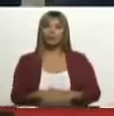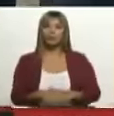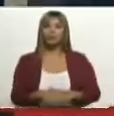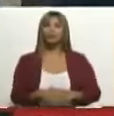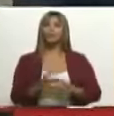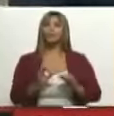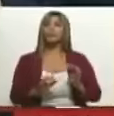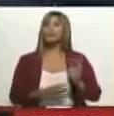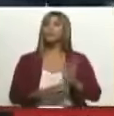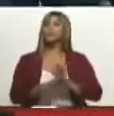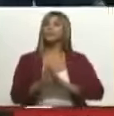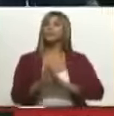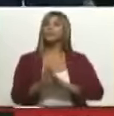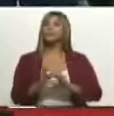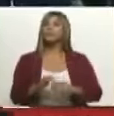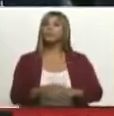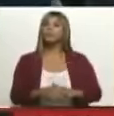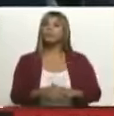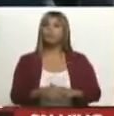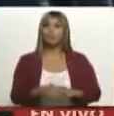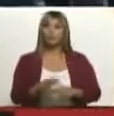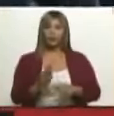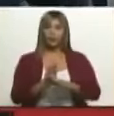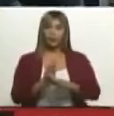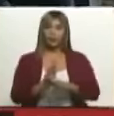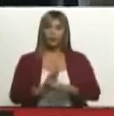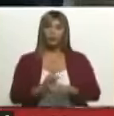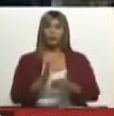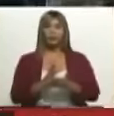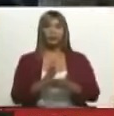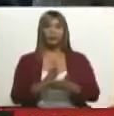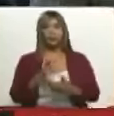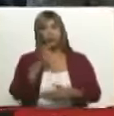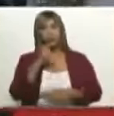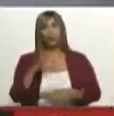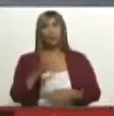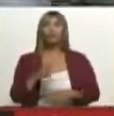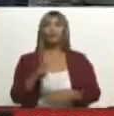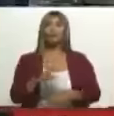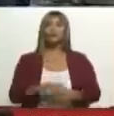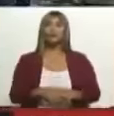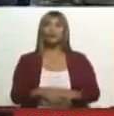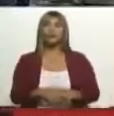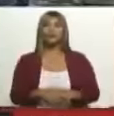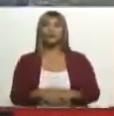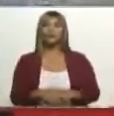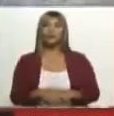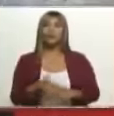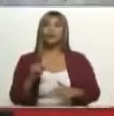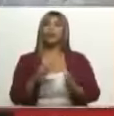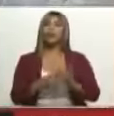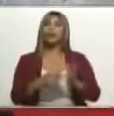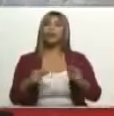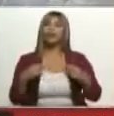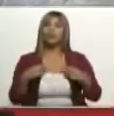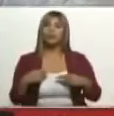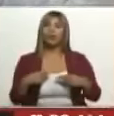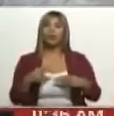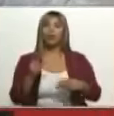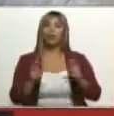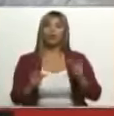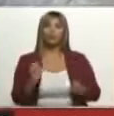Garantizar el éxito, protegiendo al pueblo venezolano, protegiendo los derechos humanos también de los privados de